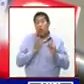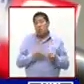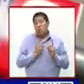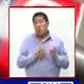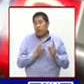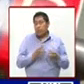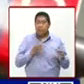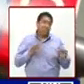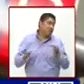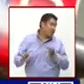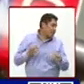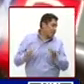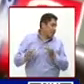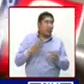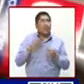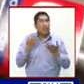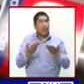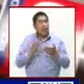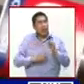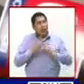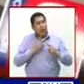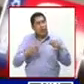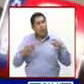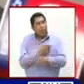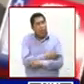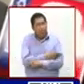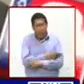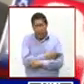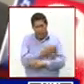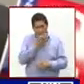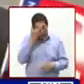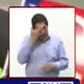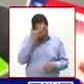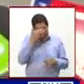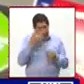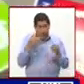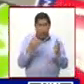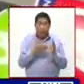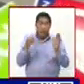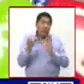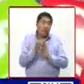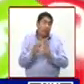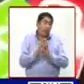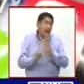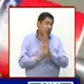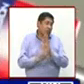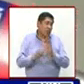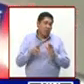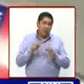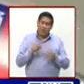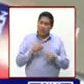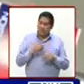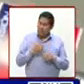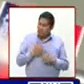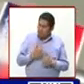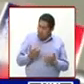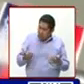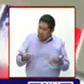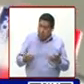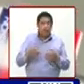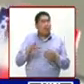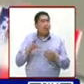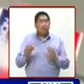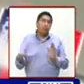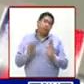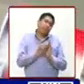una explicación e incluso existen algunas inconsistencias constitucionales que consideramos inapropiadas, por el cual no